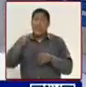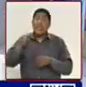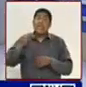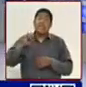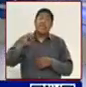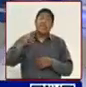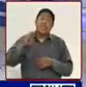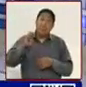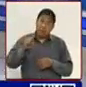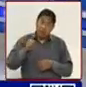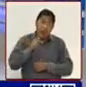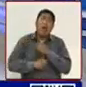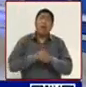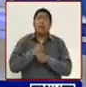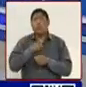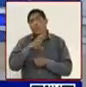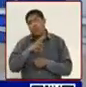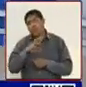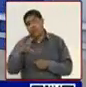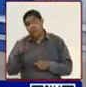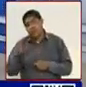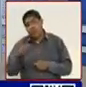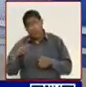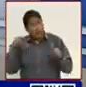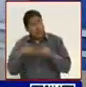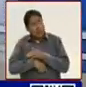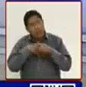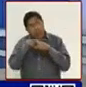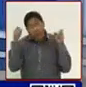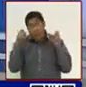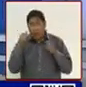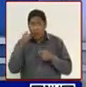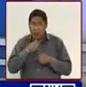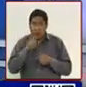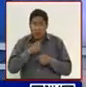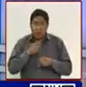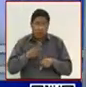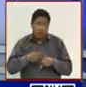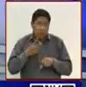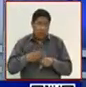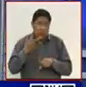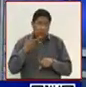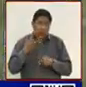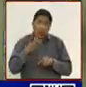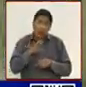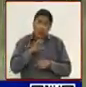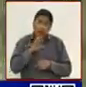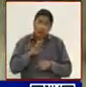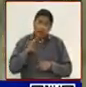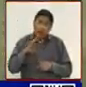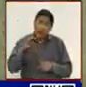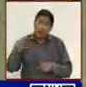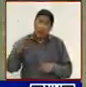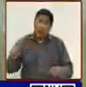una mujer de 66 años y es la tercera víctima de feminicidio en Cochabamba.